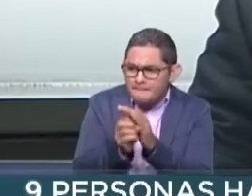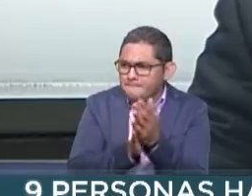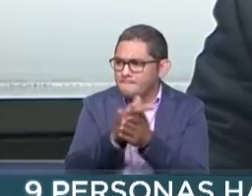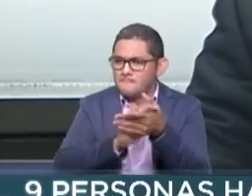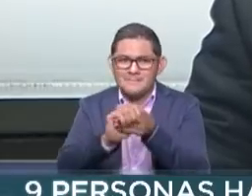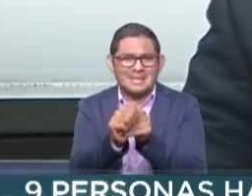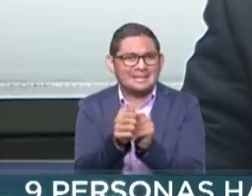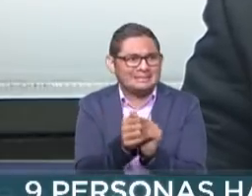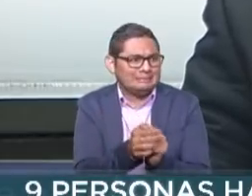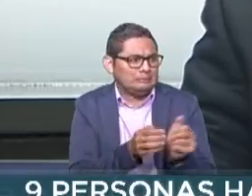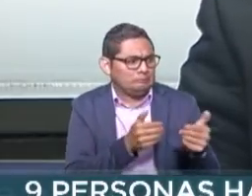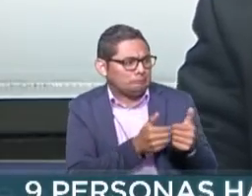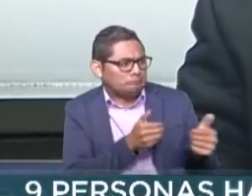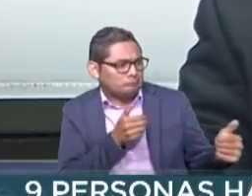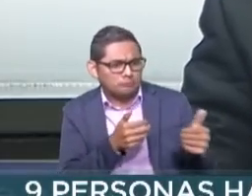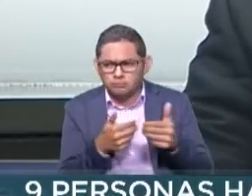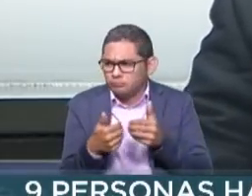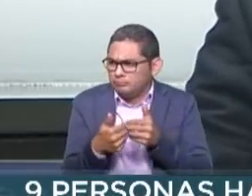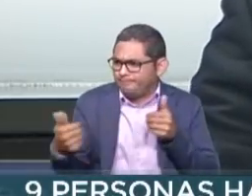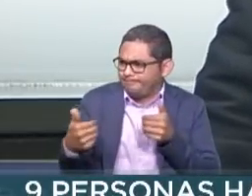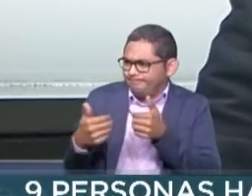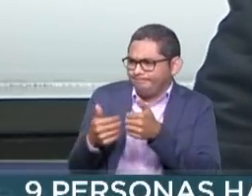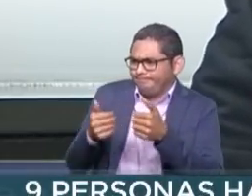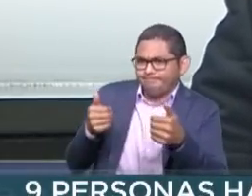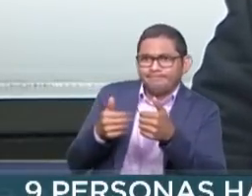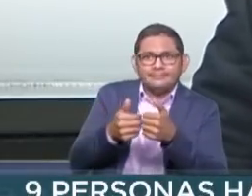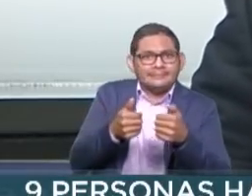el procurar el distanciamiento físico